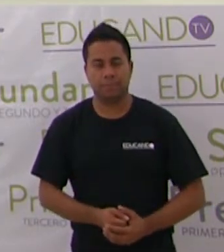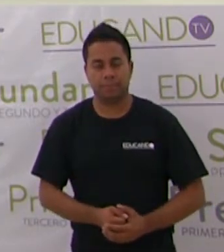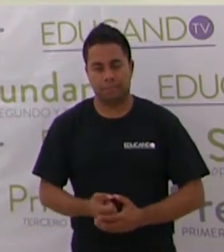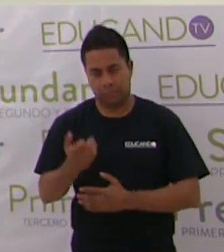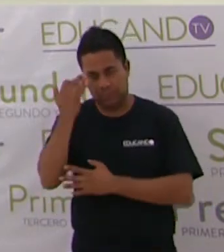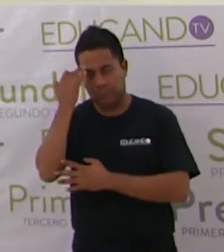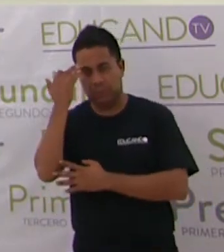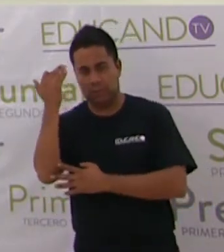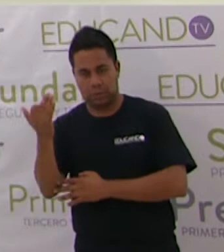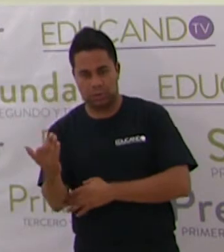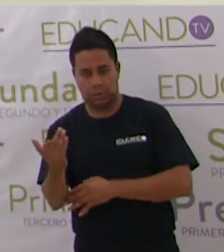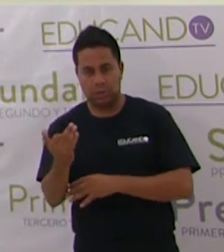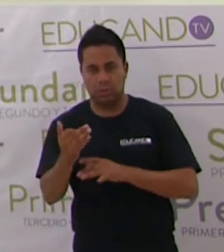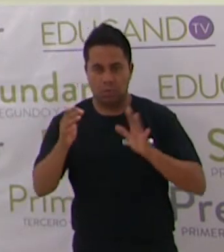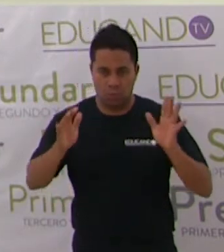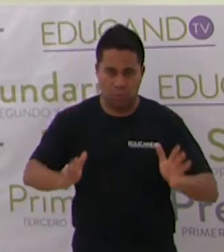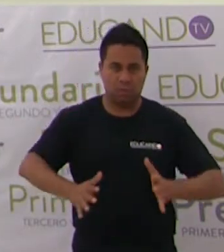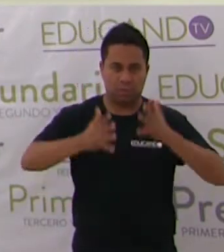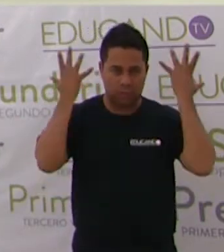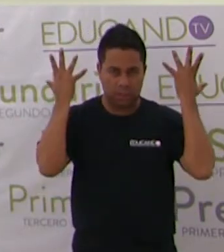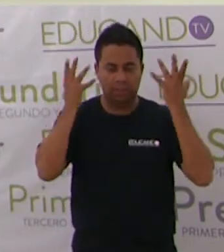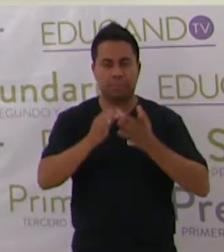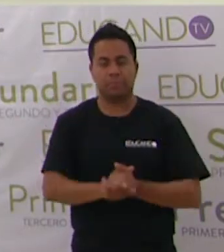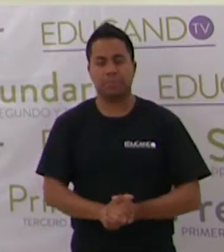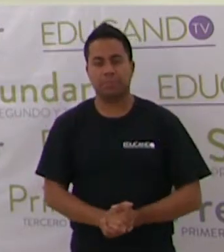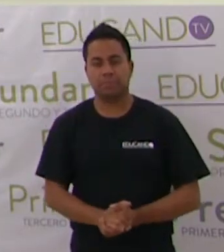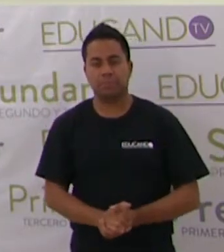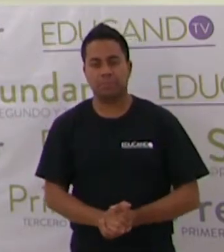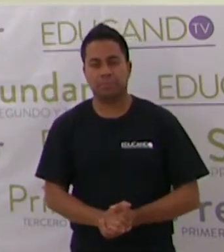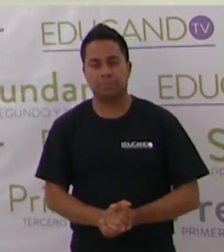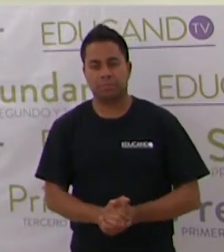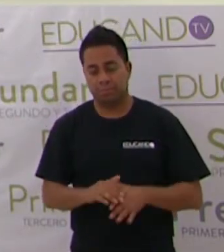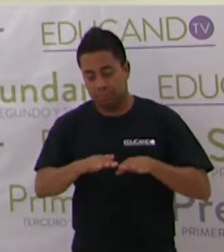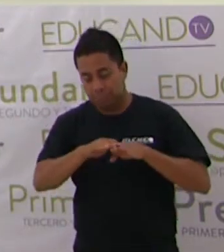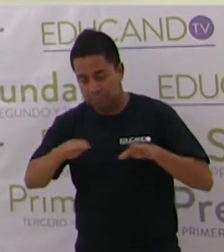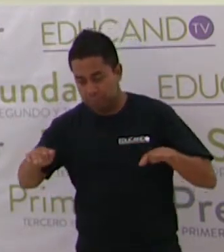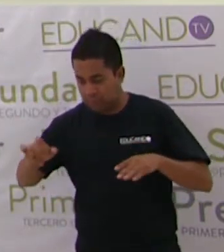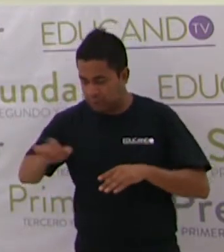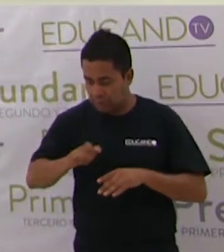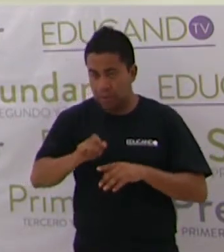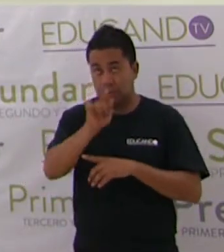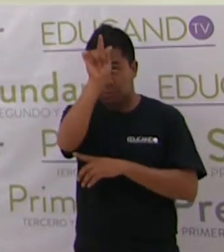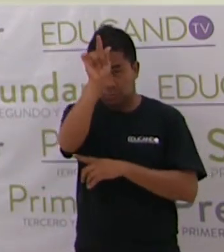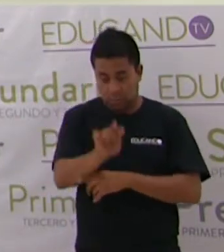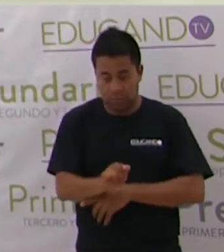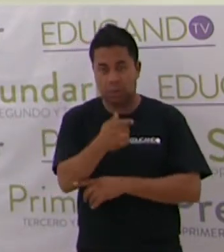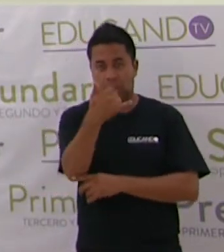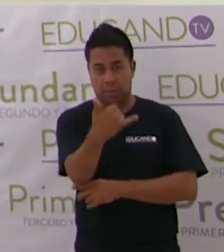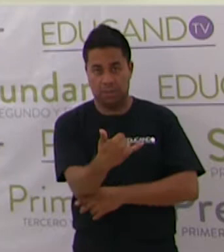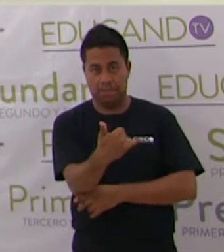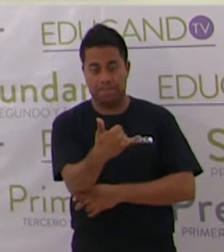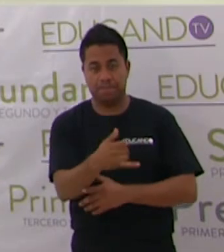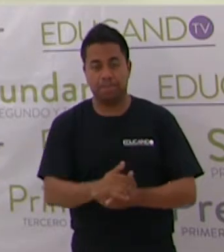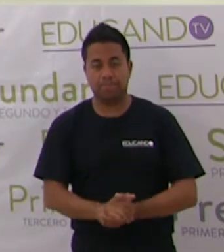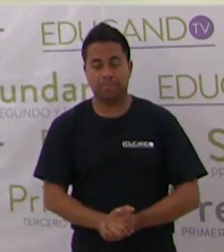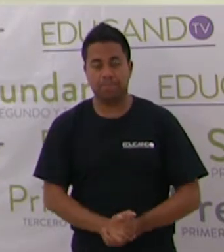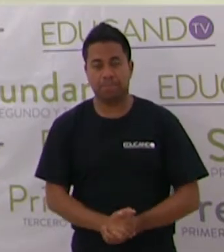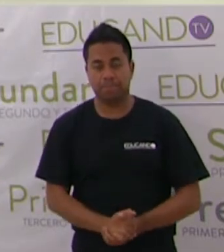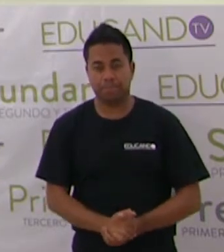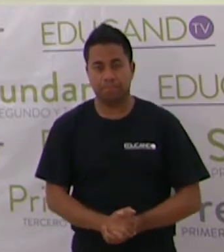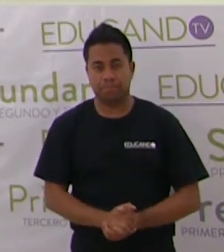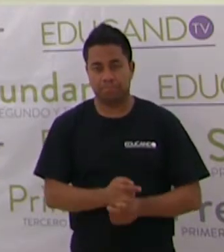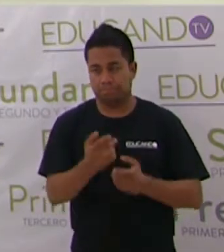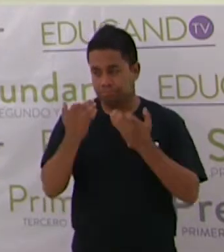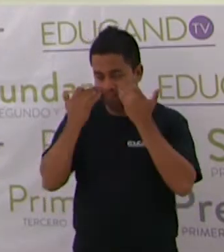Tiempo, velocidad. Eje de las axisas, eje de las ordenadas. Y, como